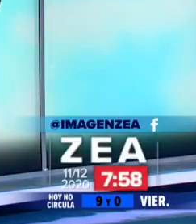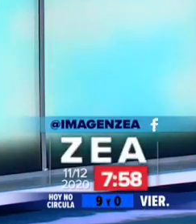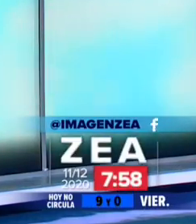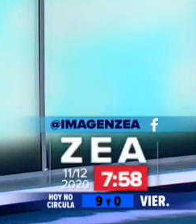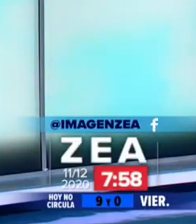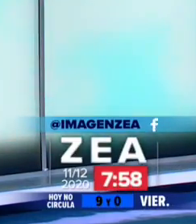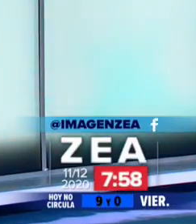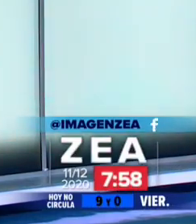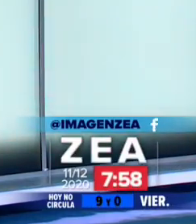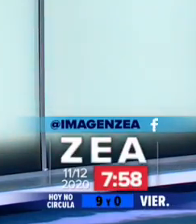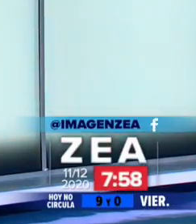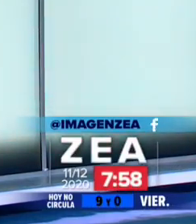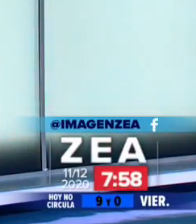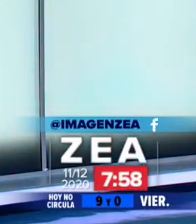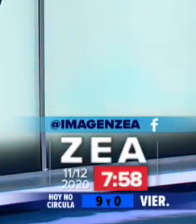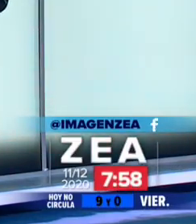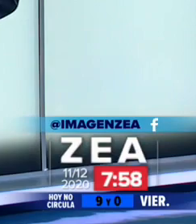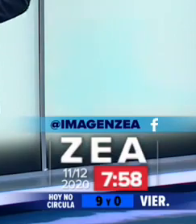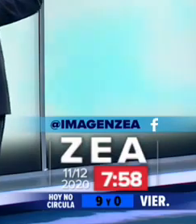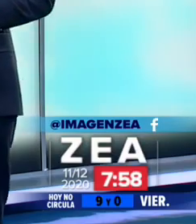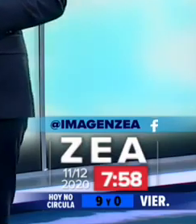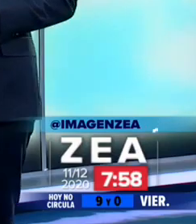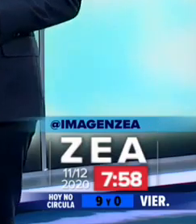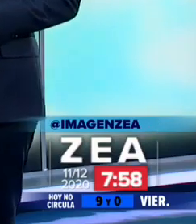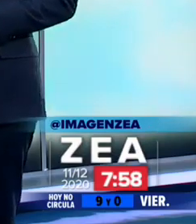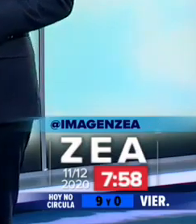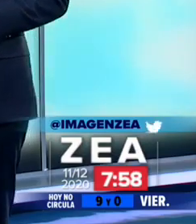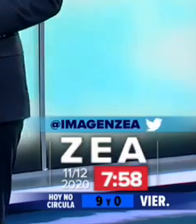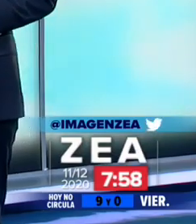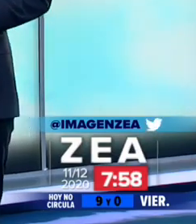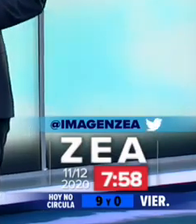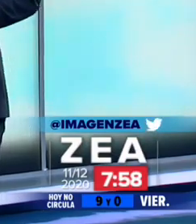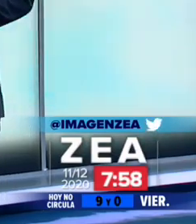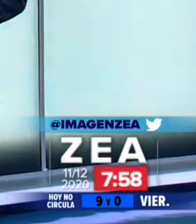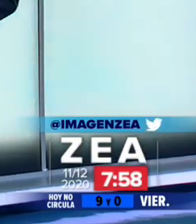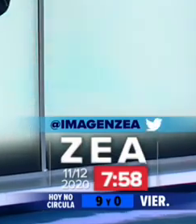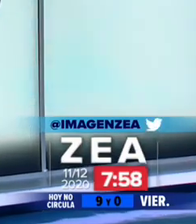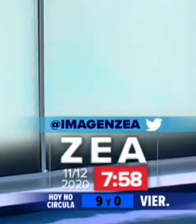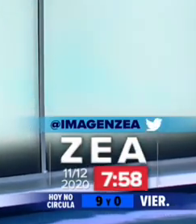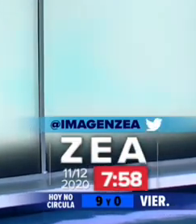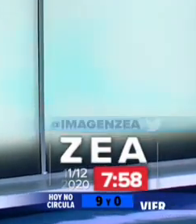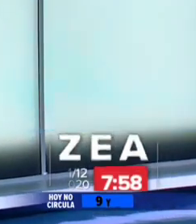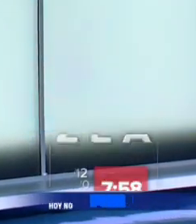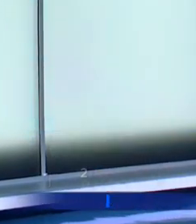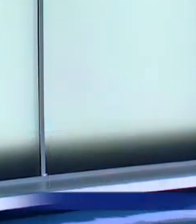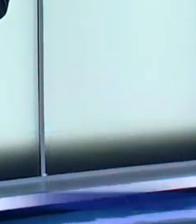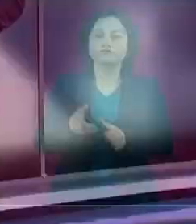caminos con la meta de que al final del sexenio todas las cabeceras municipales estén pavimentadas.